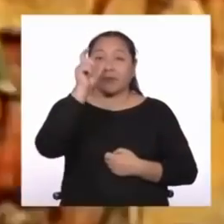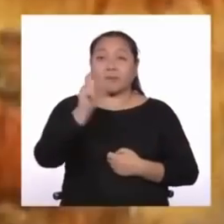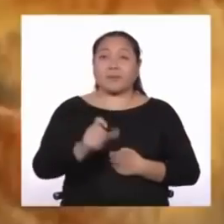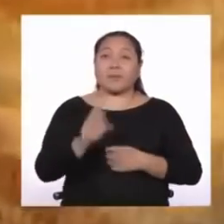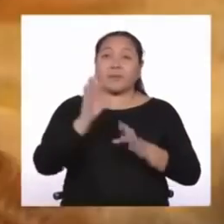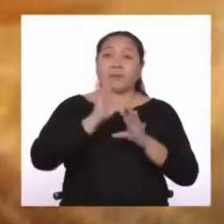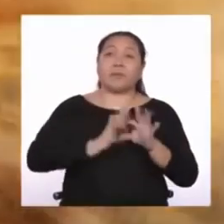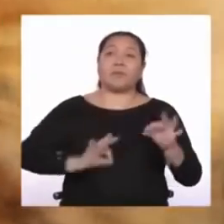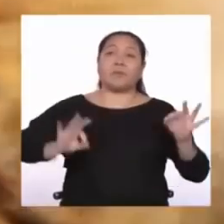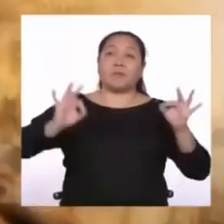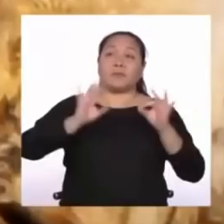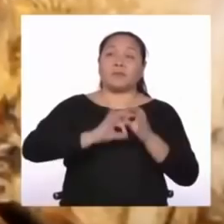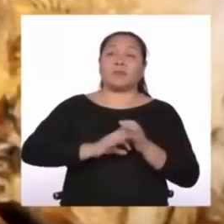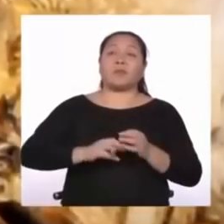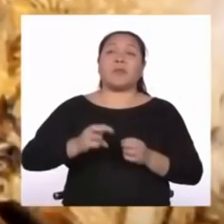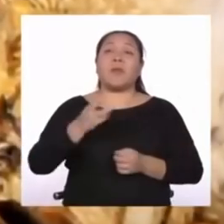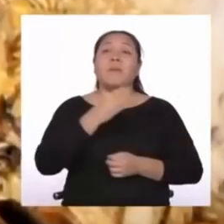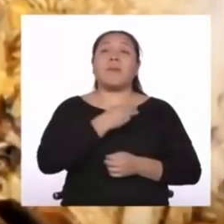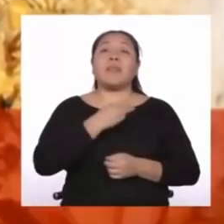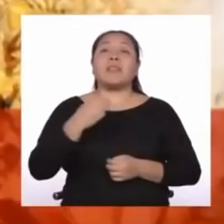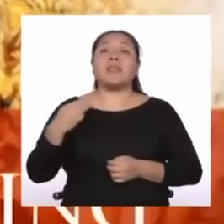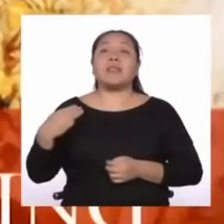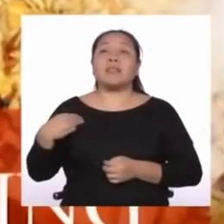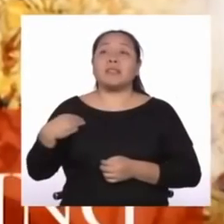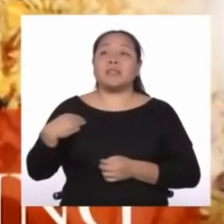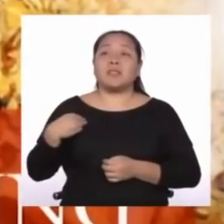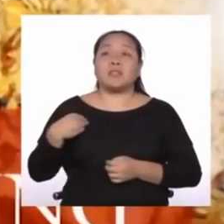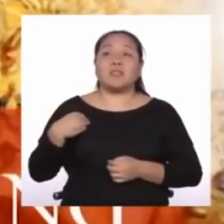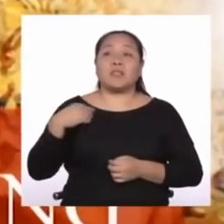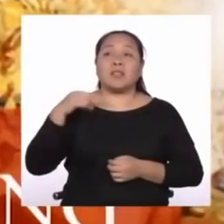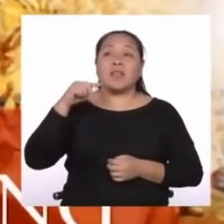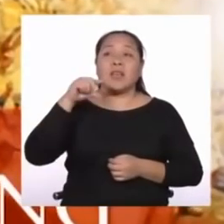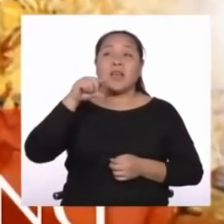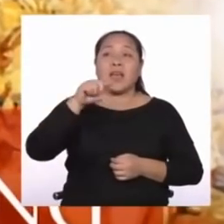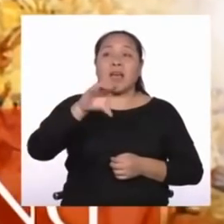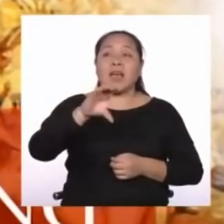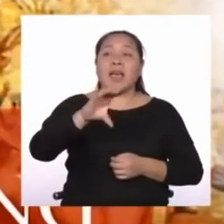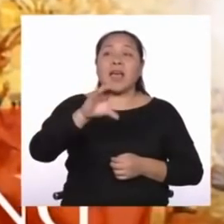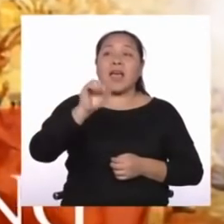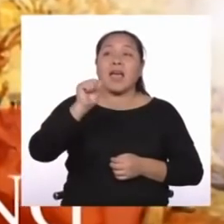fue el ministro inglés George Canning.